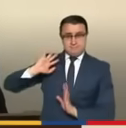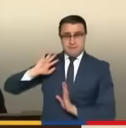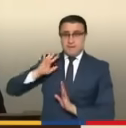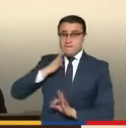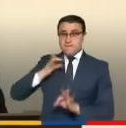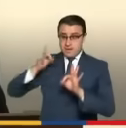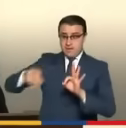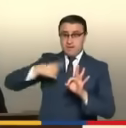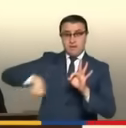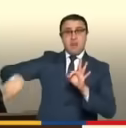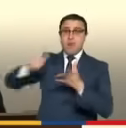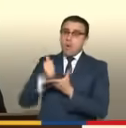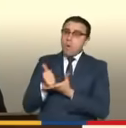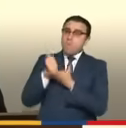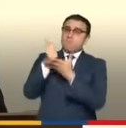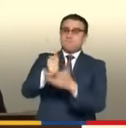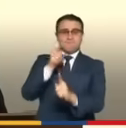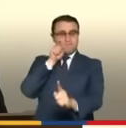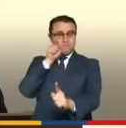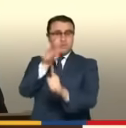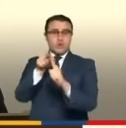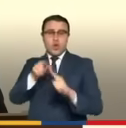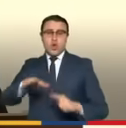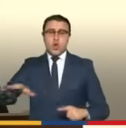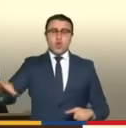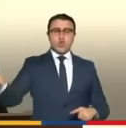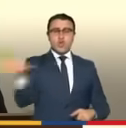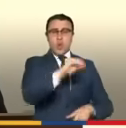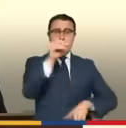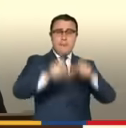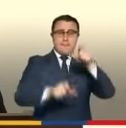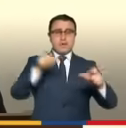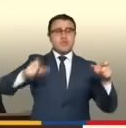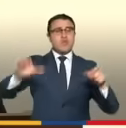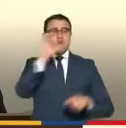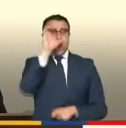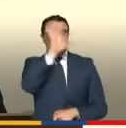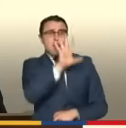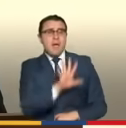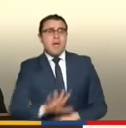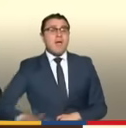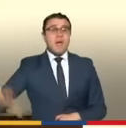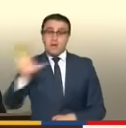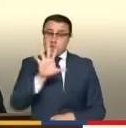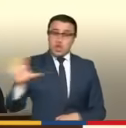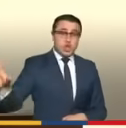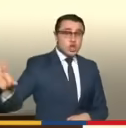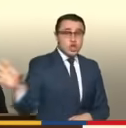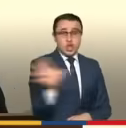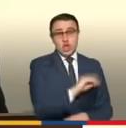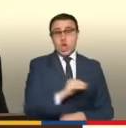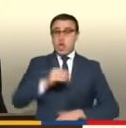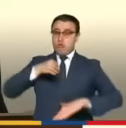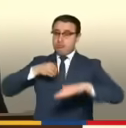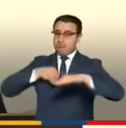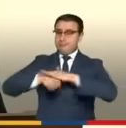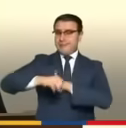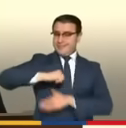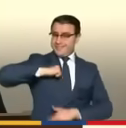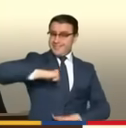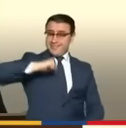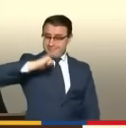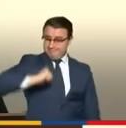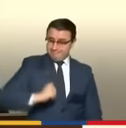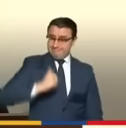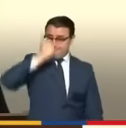lograr que la universalidad de los colombianos y las colombianas obtuvieran sus derechos